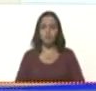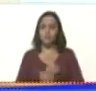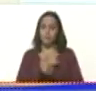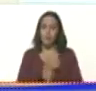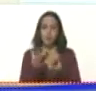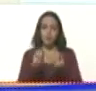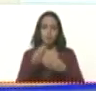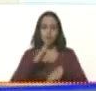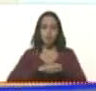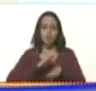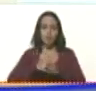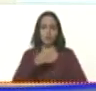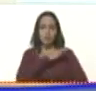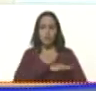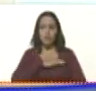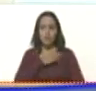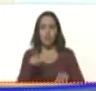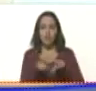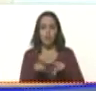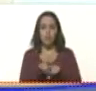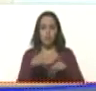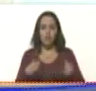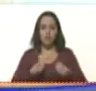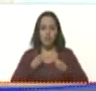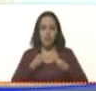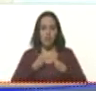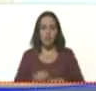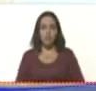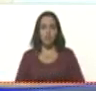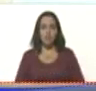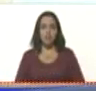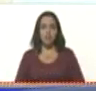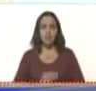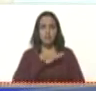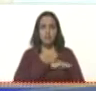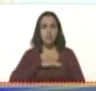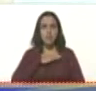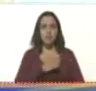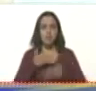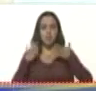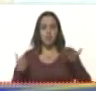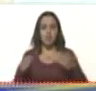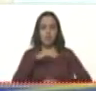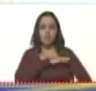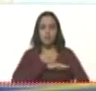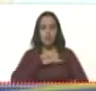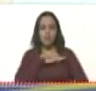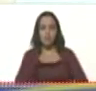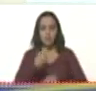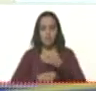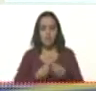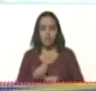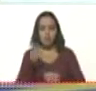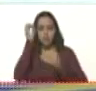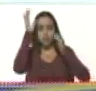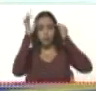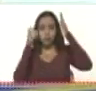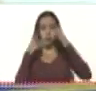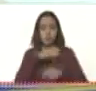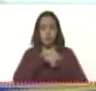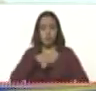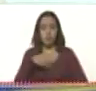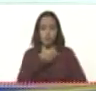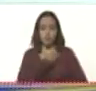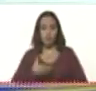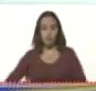las misiones es la vida. Las misiones y grandes misiones fue creación de nuestro comandante Hugo Chávez. Y